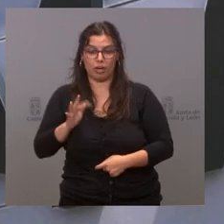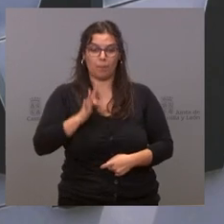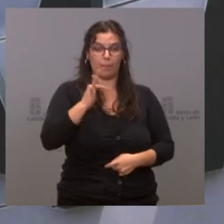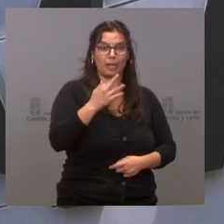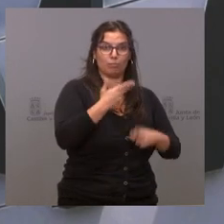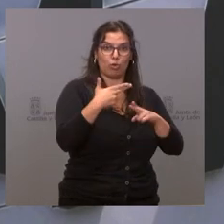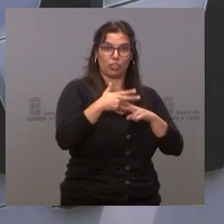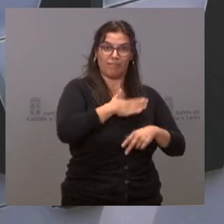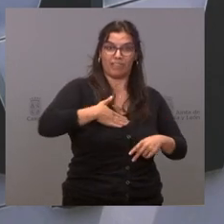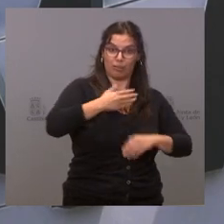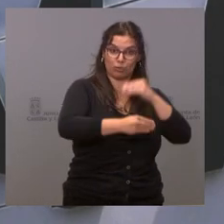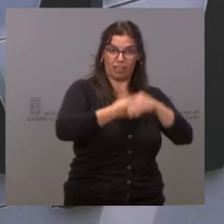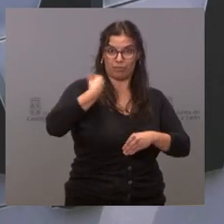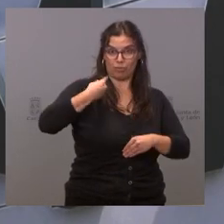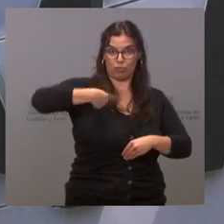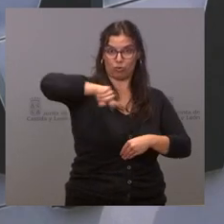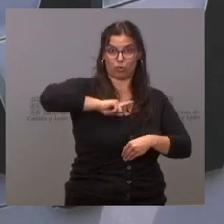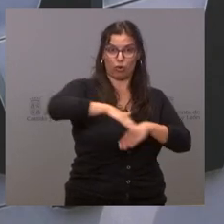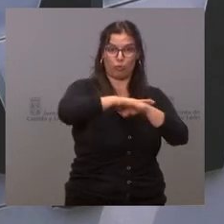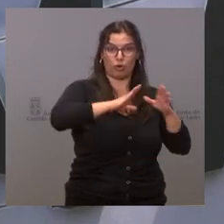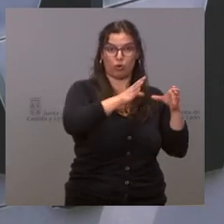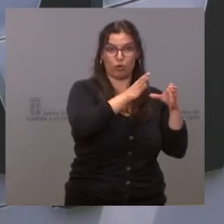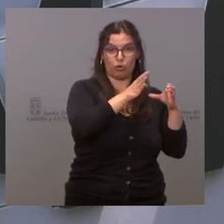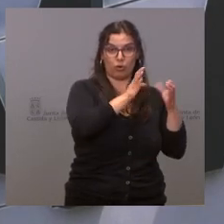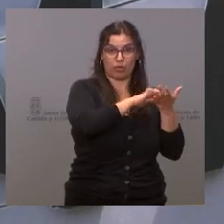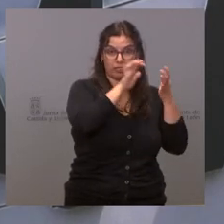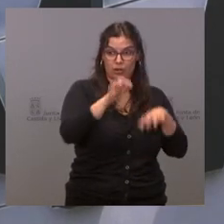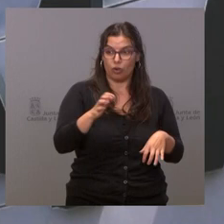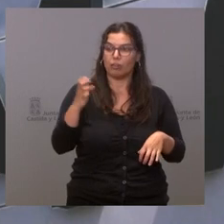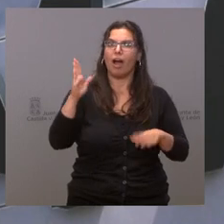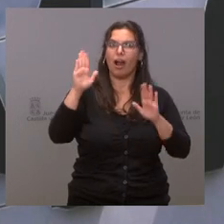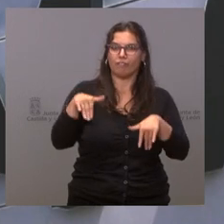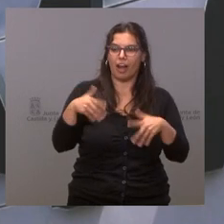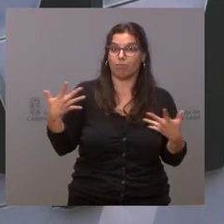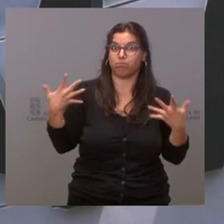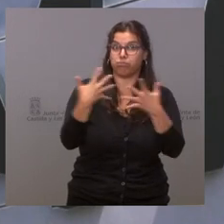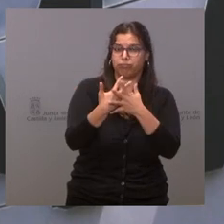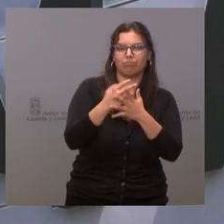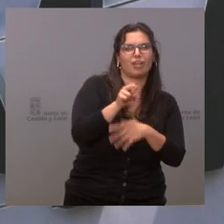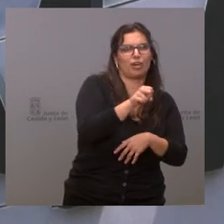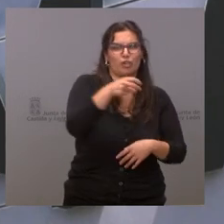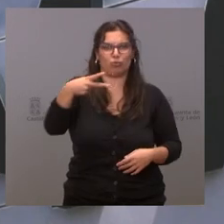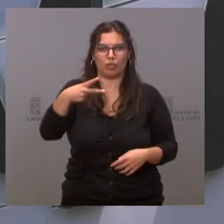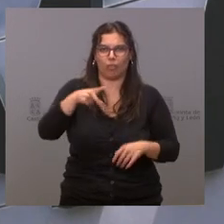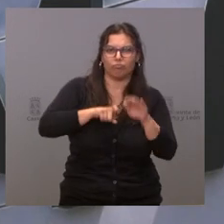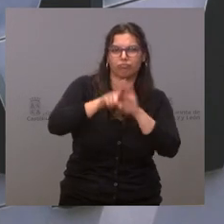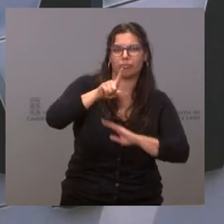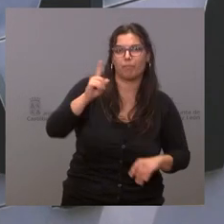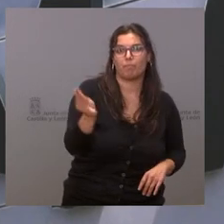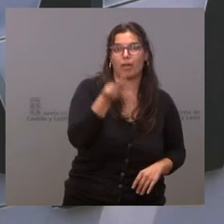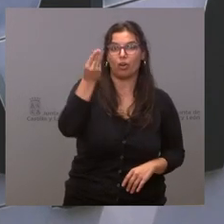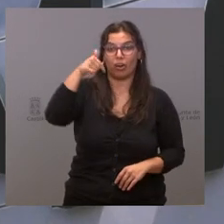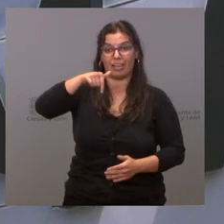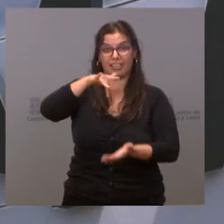política del gobierno de castilla y león' están dando esos frutos hace que en salamanca además el